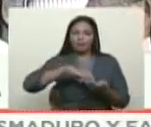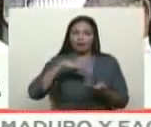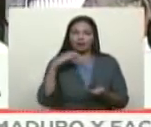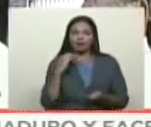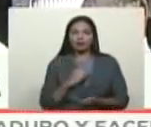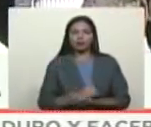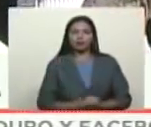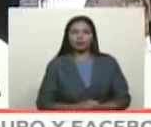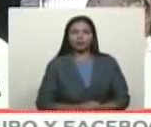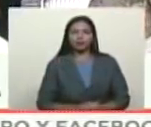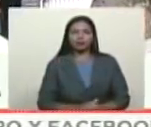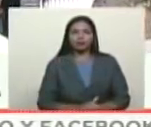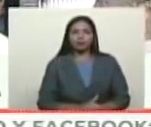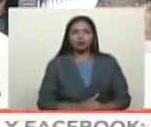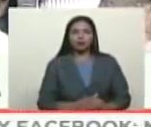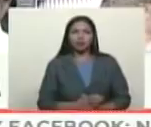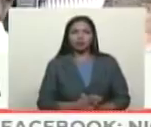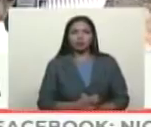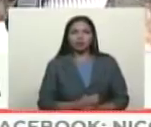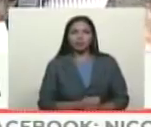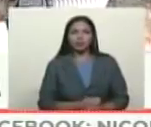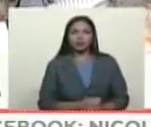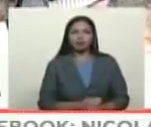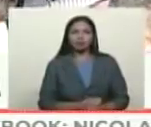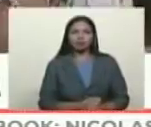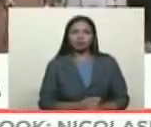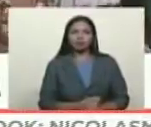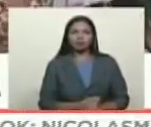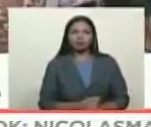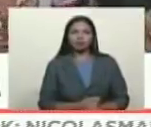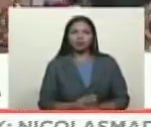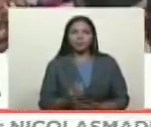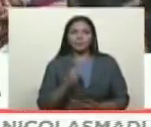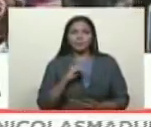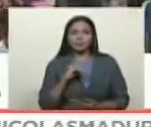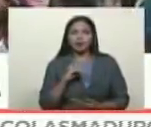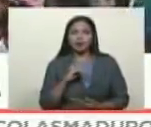Pedro Hernández, Daniel Perdomo.